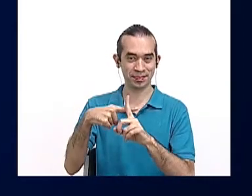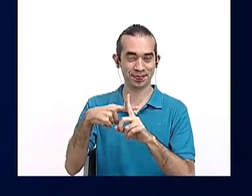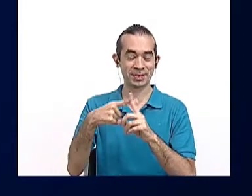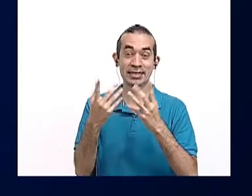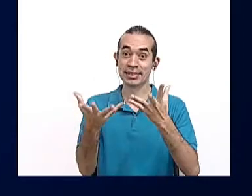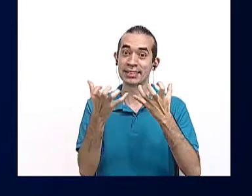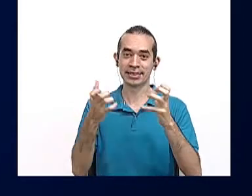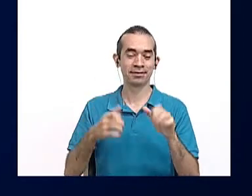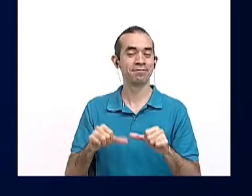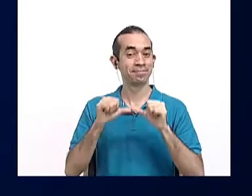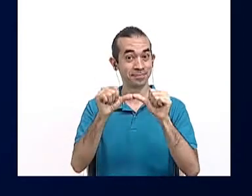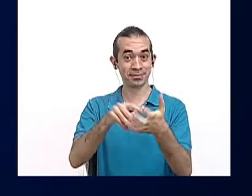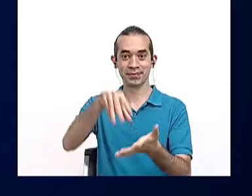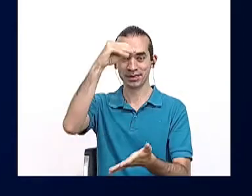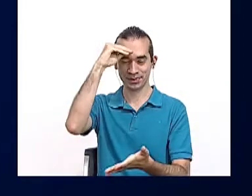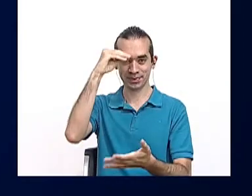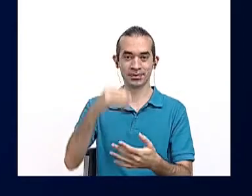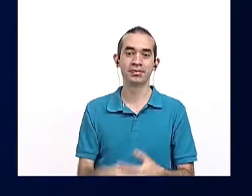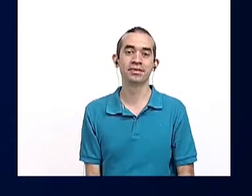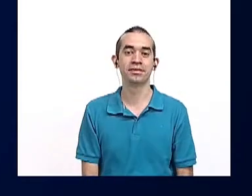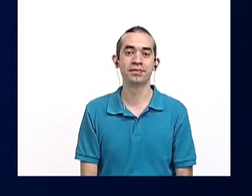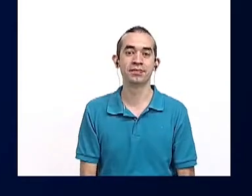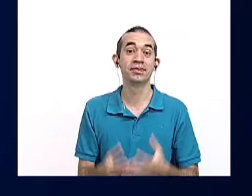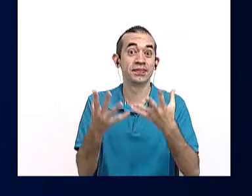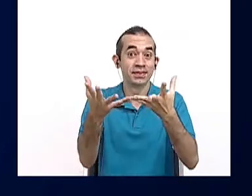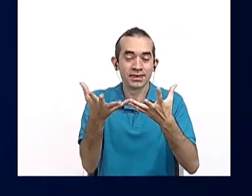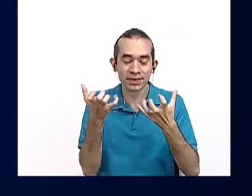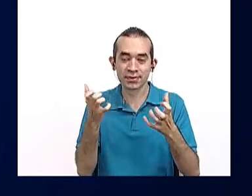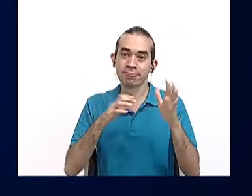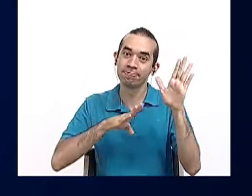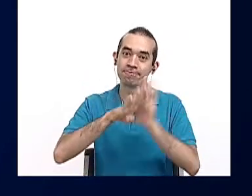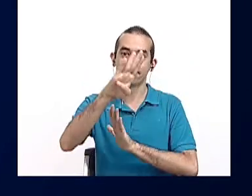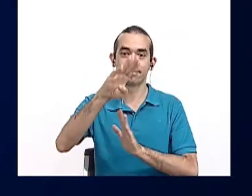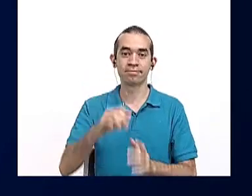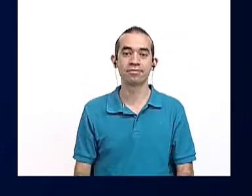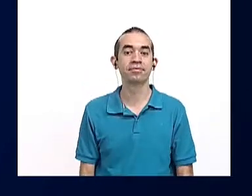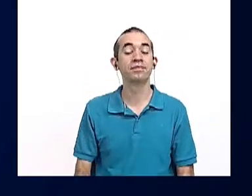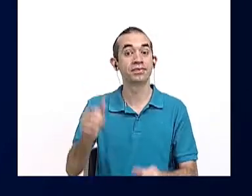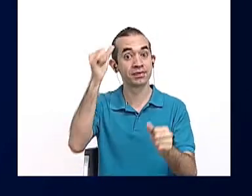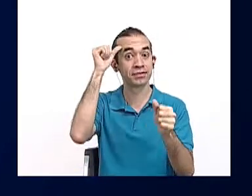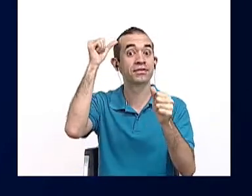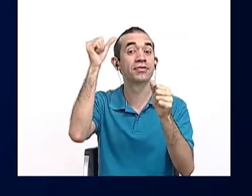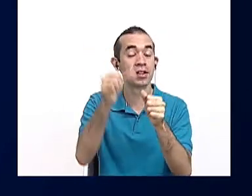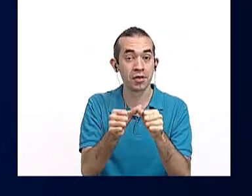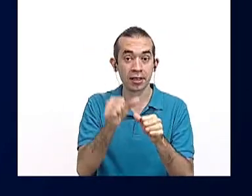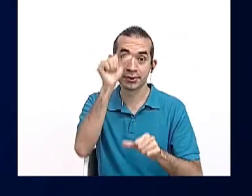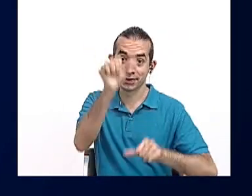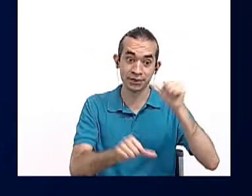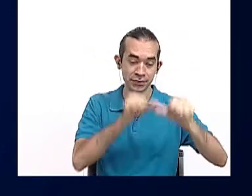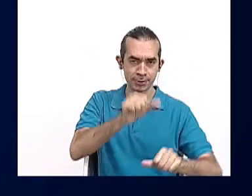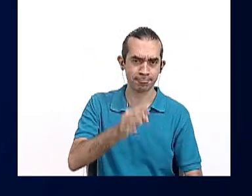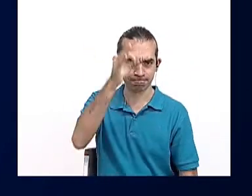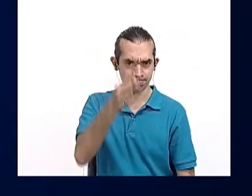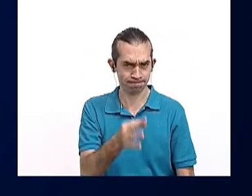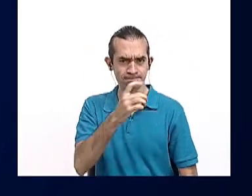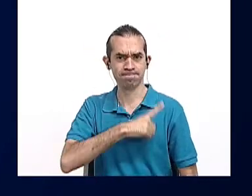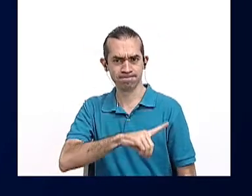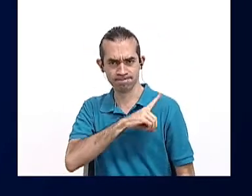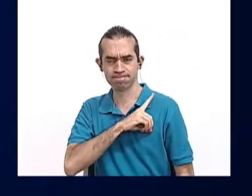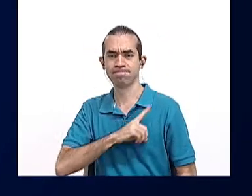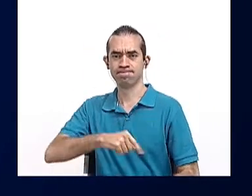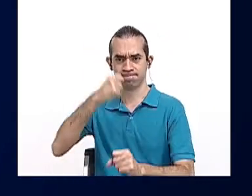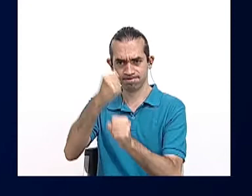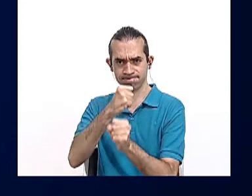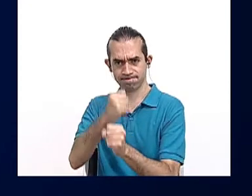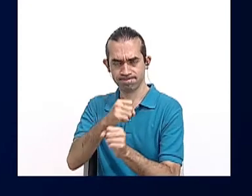deseos de seguir aprendiendo, con esos deseos de superación. Recuerden que con esfuerzo, disciplina y dedicación vamos